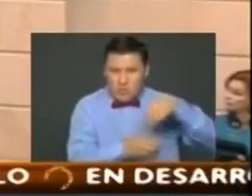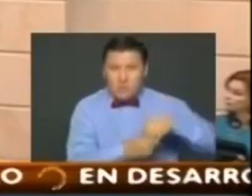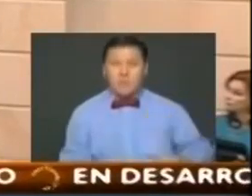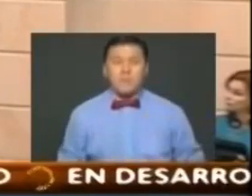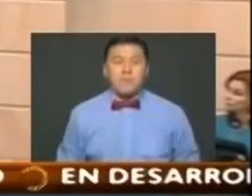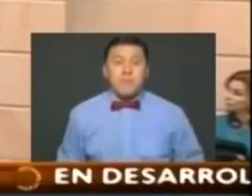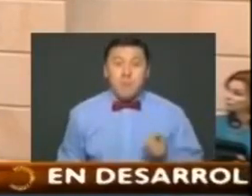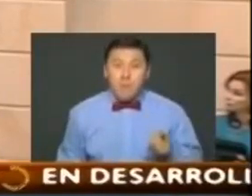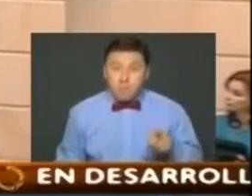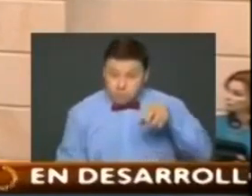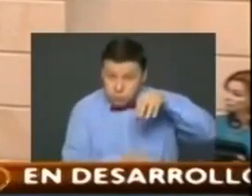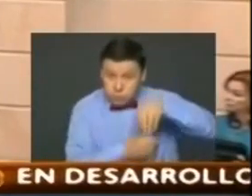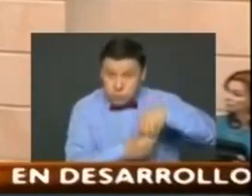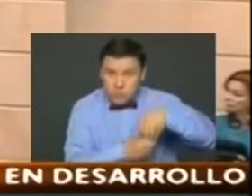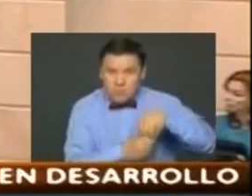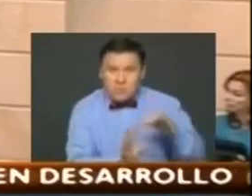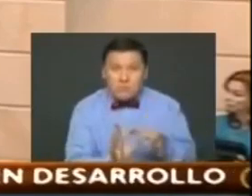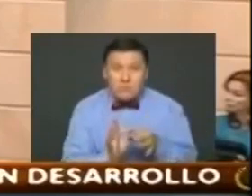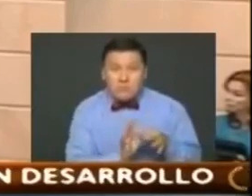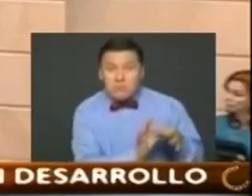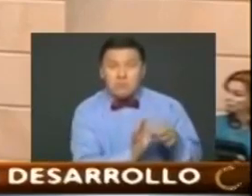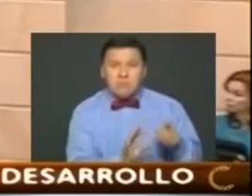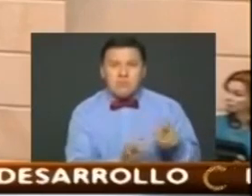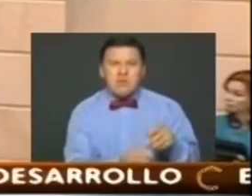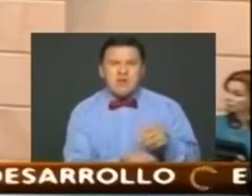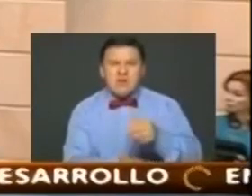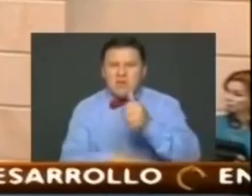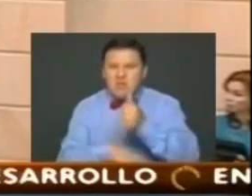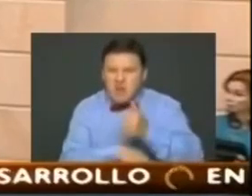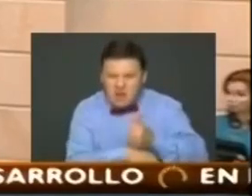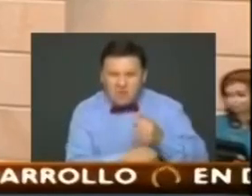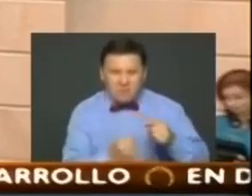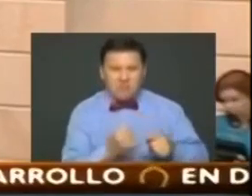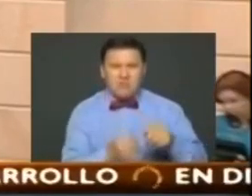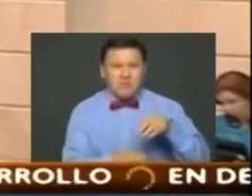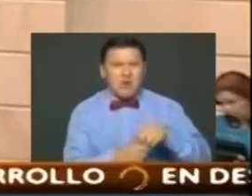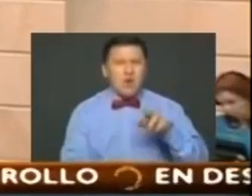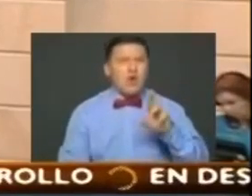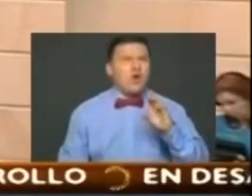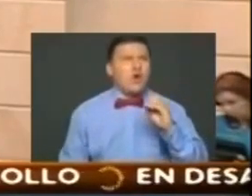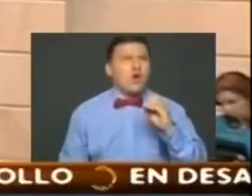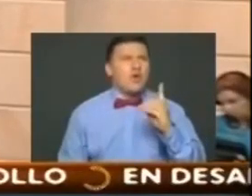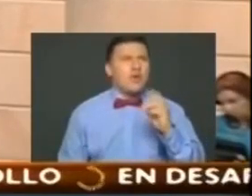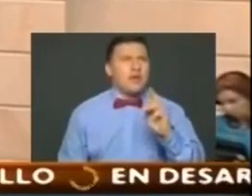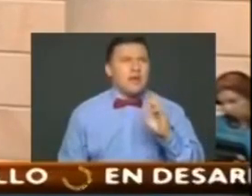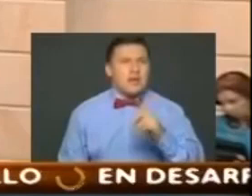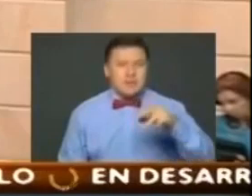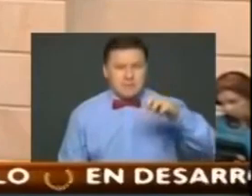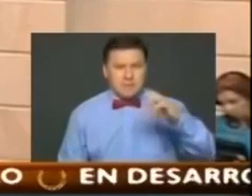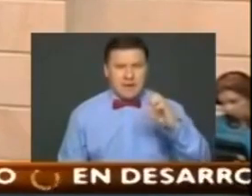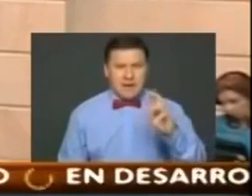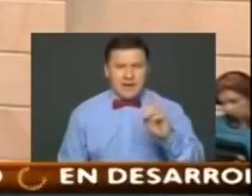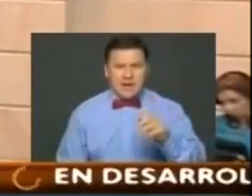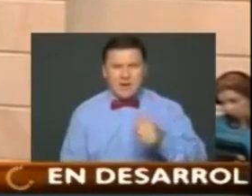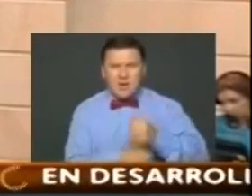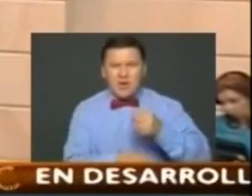tenía entre sus miembros directivos al señor Rodríguez Pérez Alzate, alias